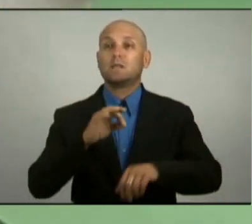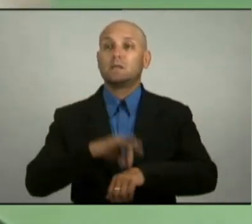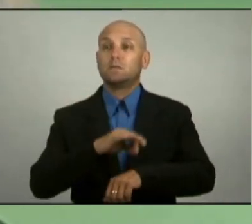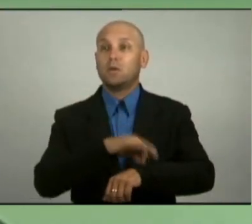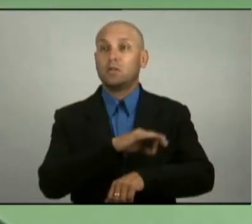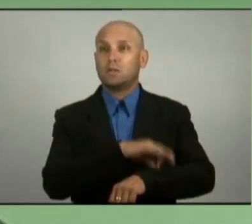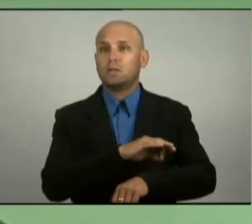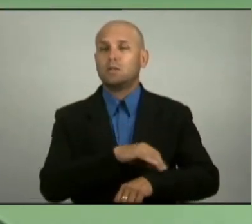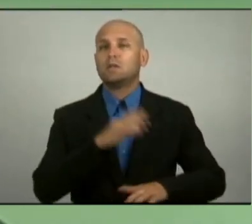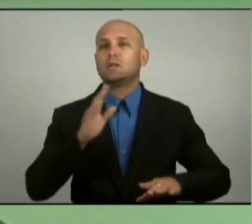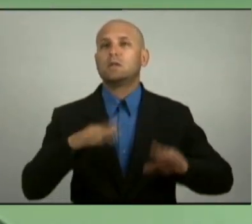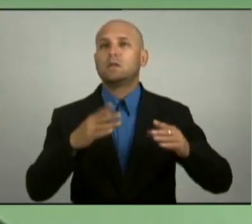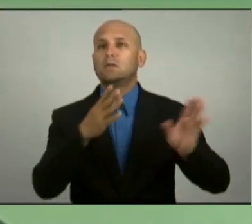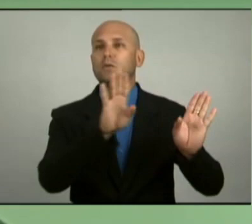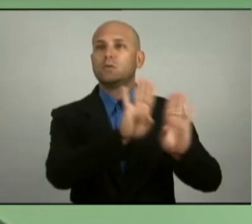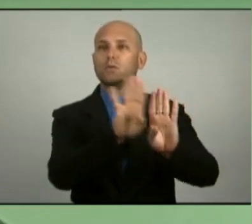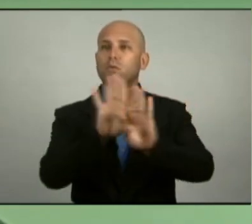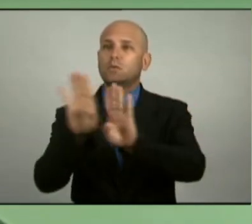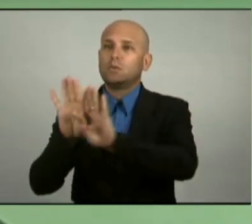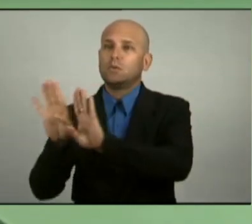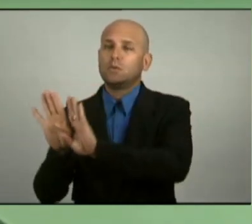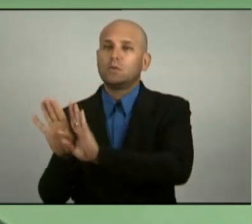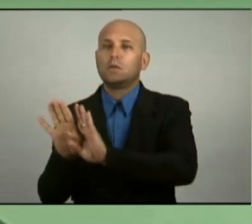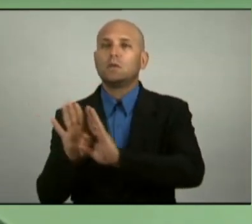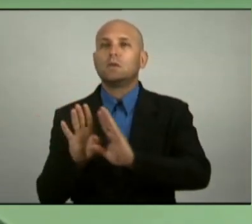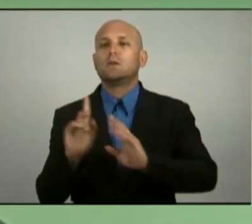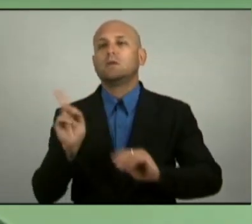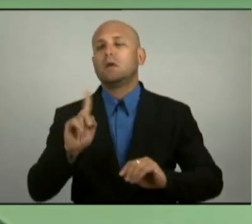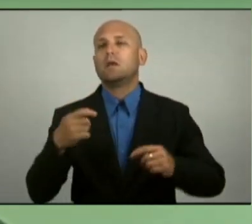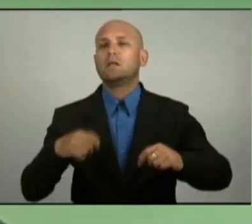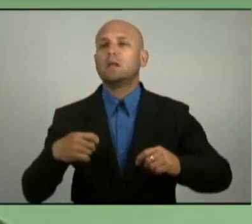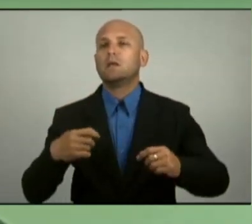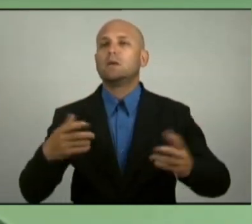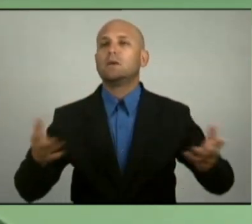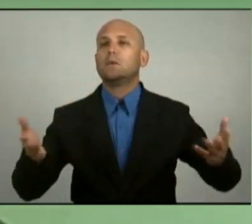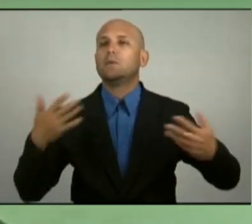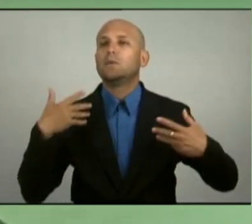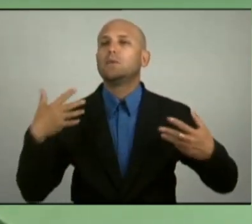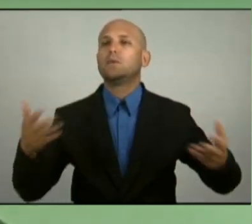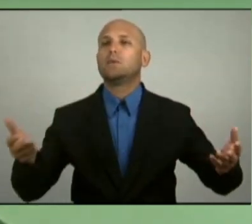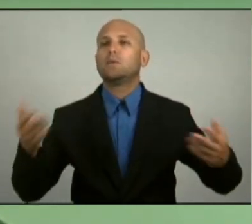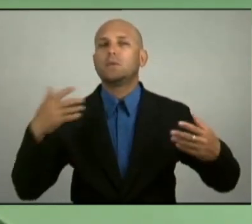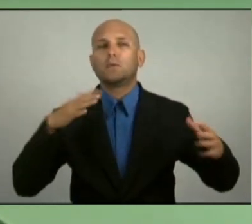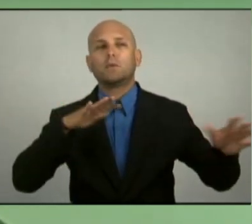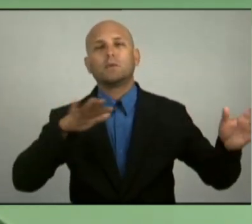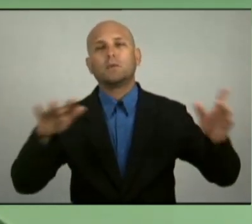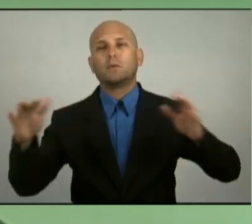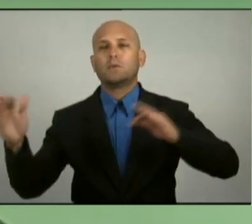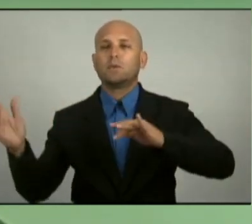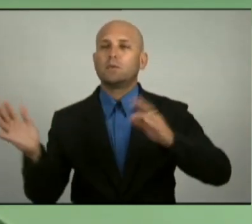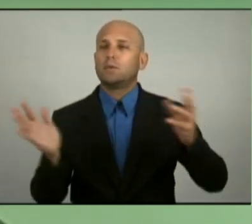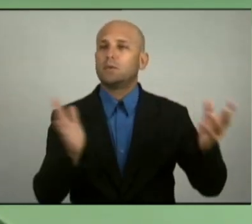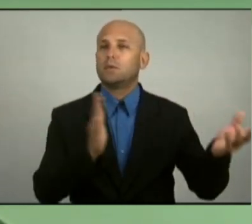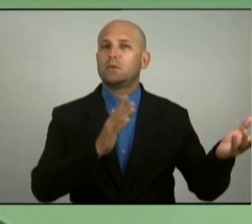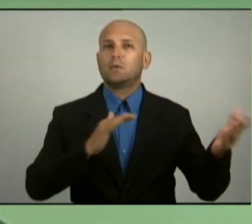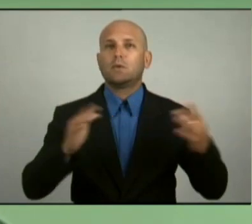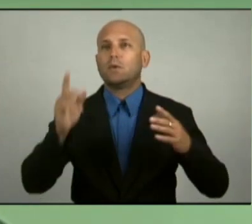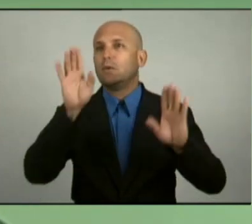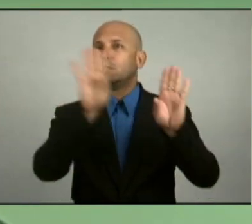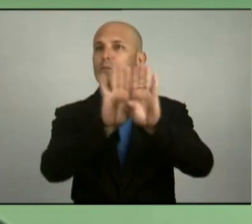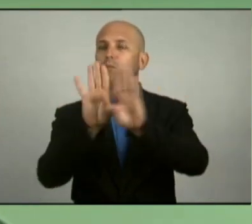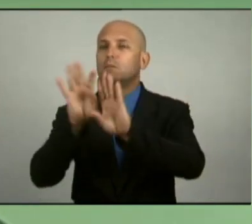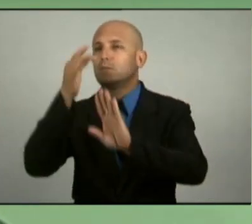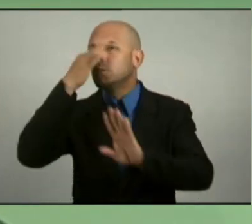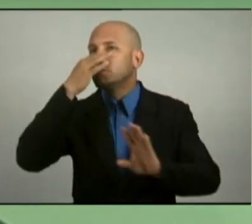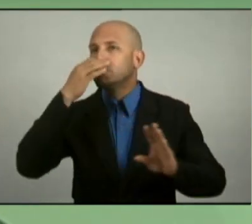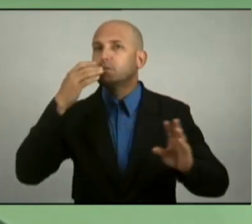veces tendemos a a encerrarnos en la habitación pues no es preferible poner un mosquitero y abrir las ventanas para que el aire circule es